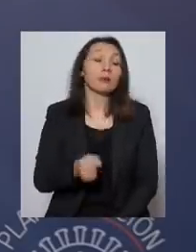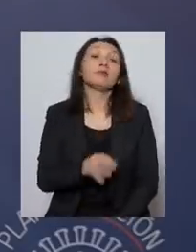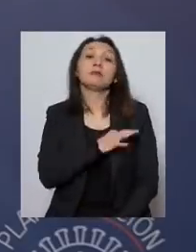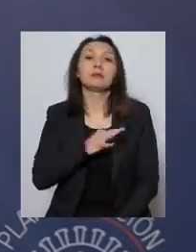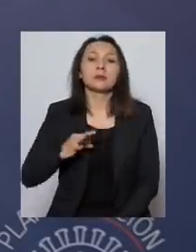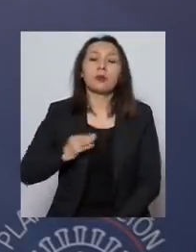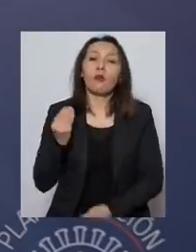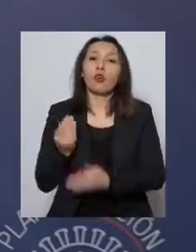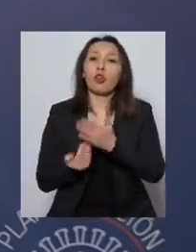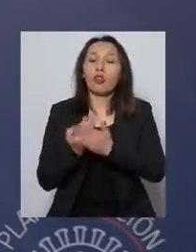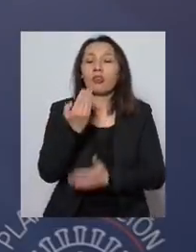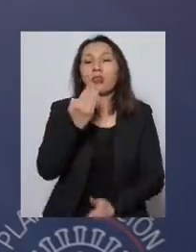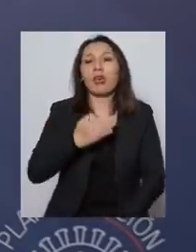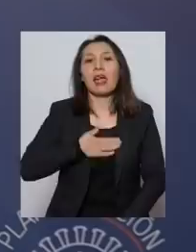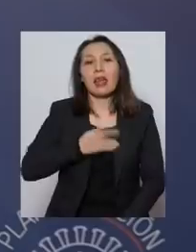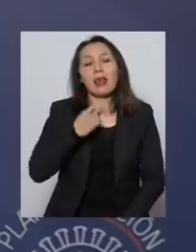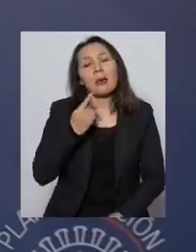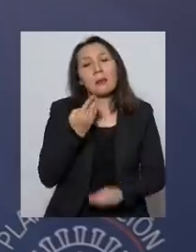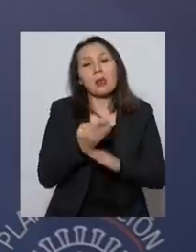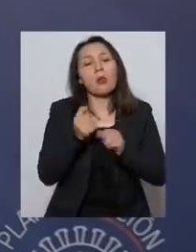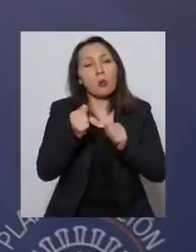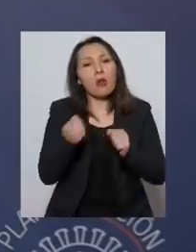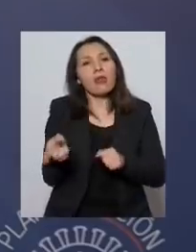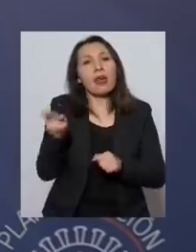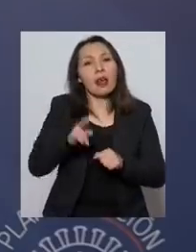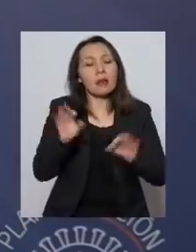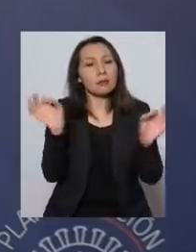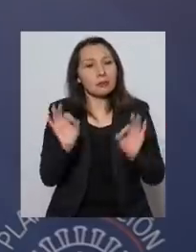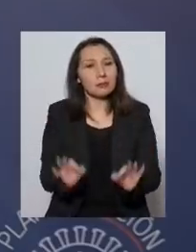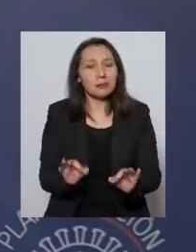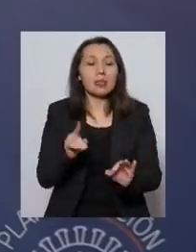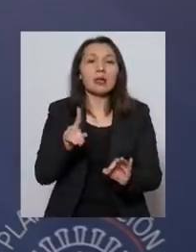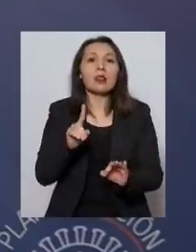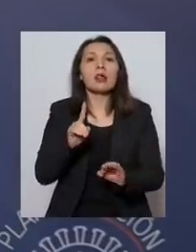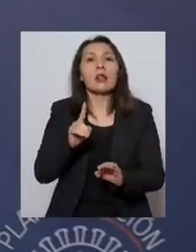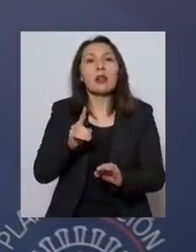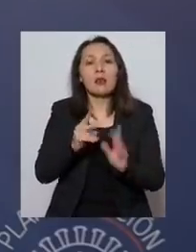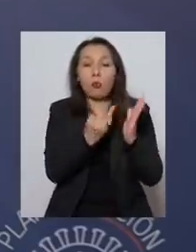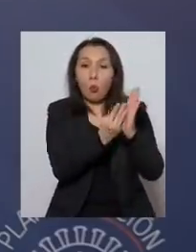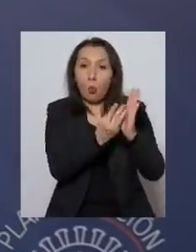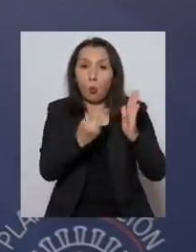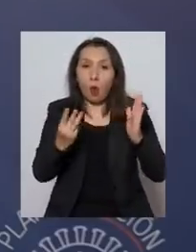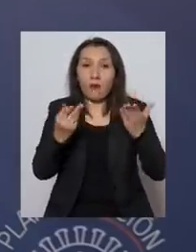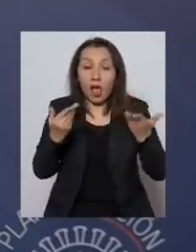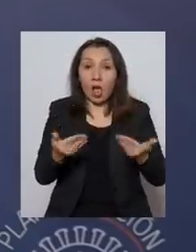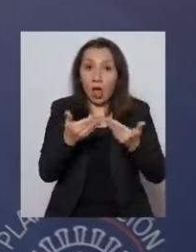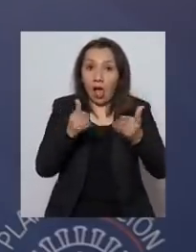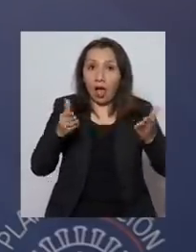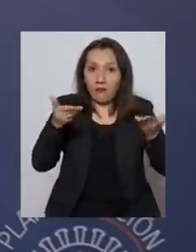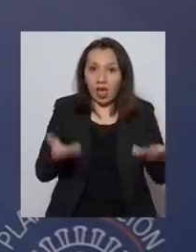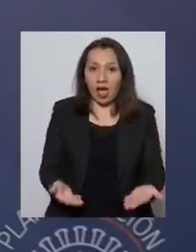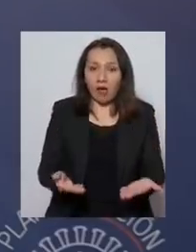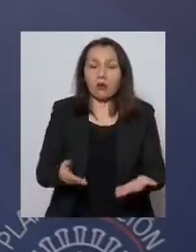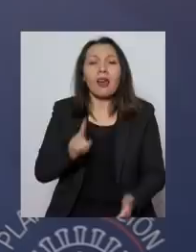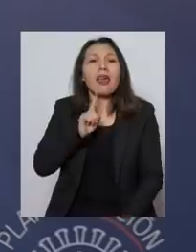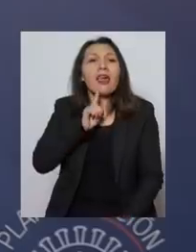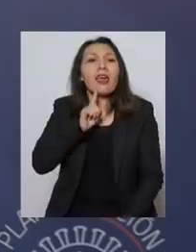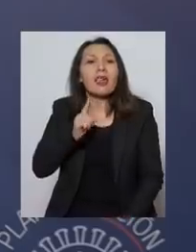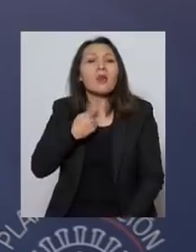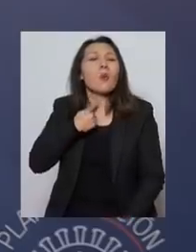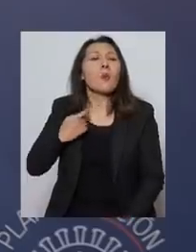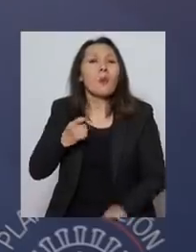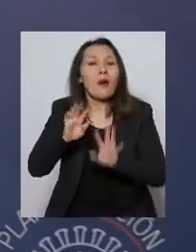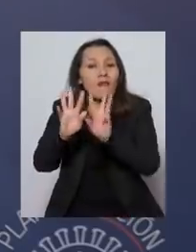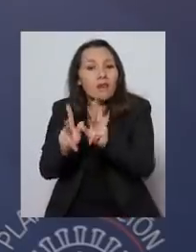Ministro, buenos días. Quisiera pedirle si puede enfatizar a propósito de la presentación de la página web que está vigente desde ahora. ¿Quiénes, qué